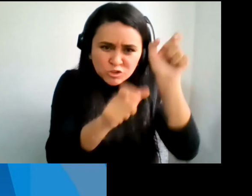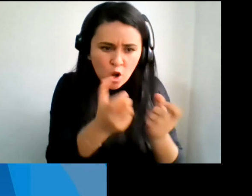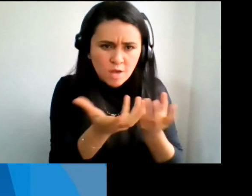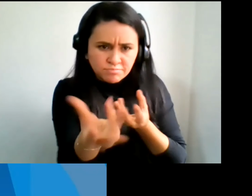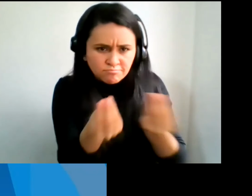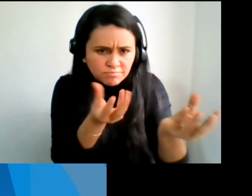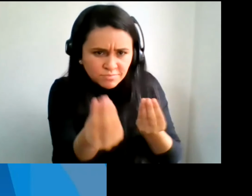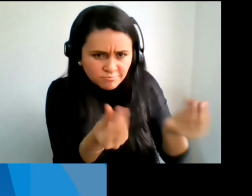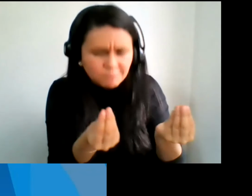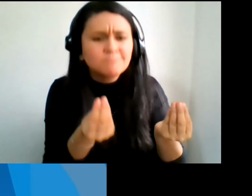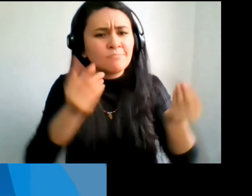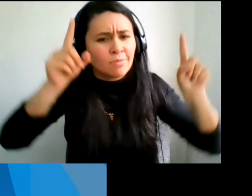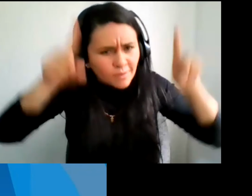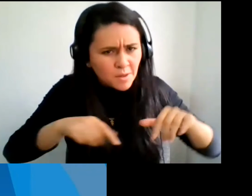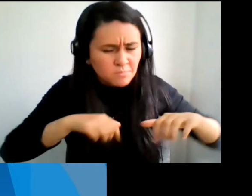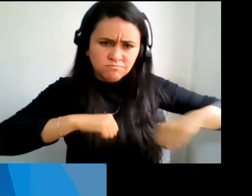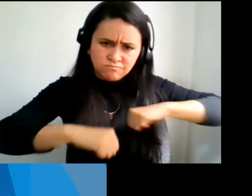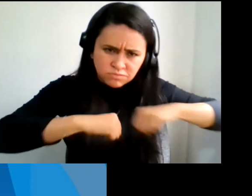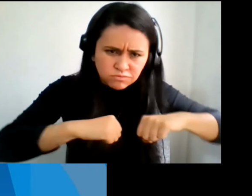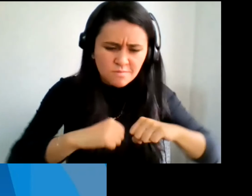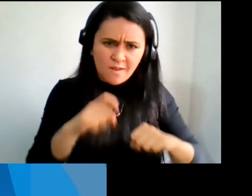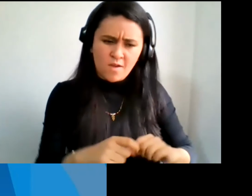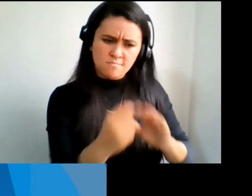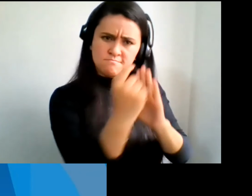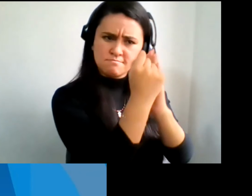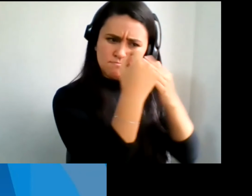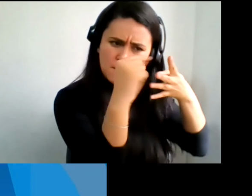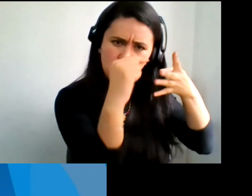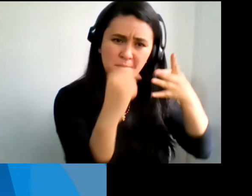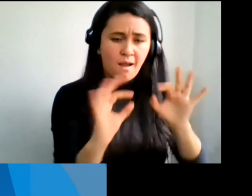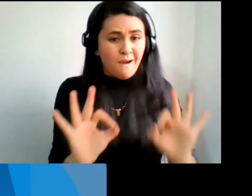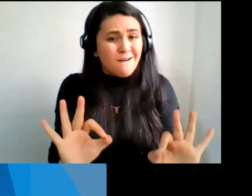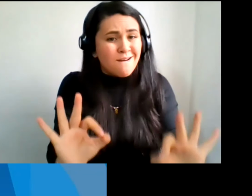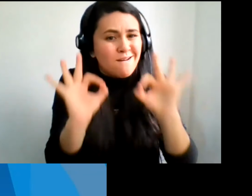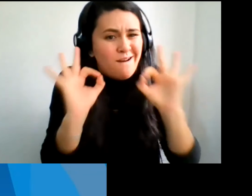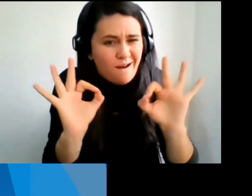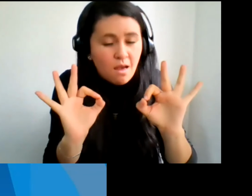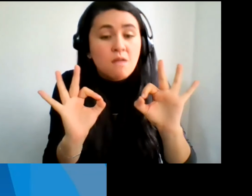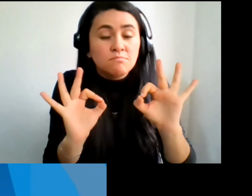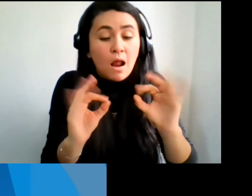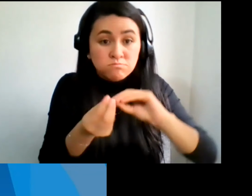de calidad para poder abordar todas las problemáticas.